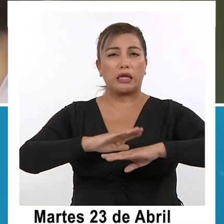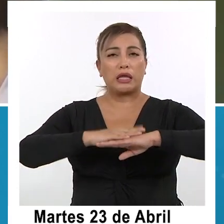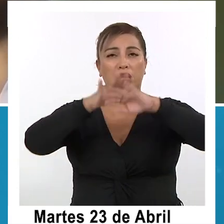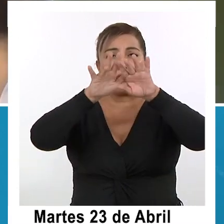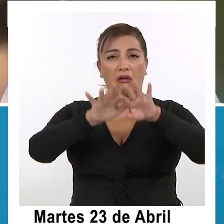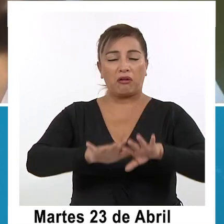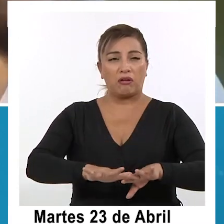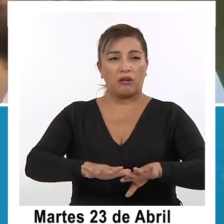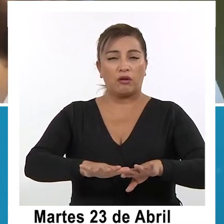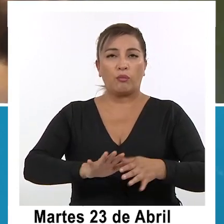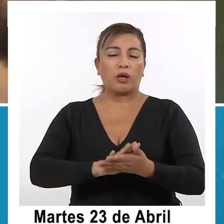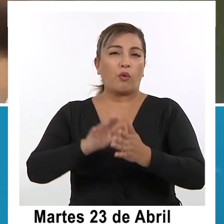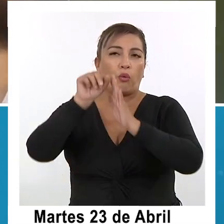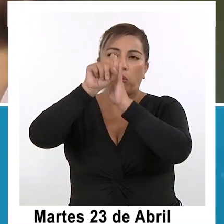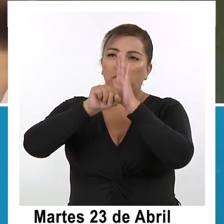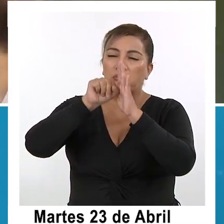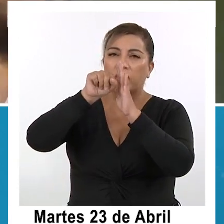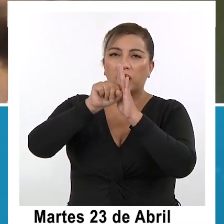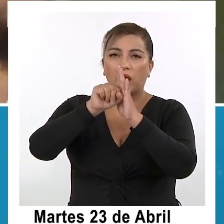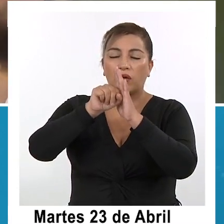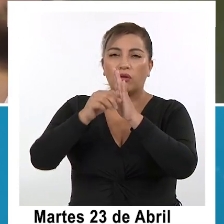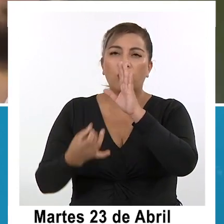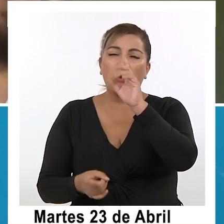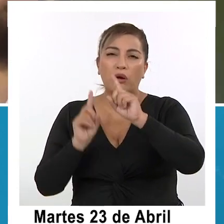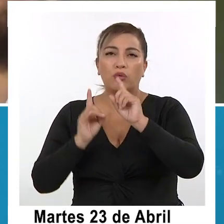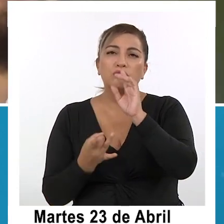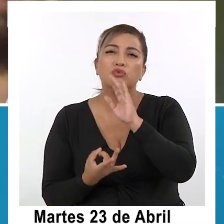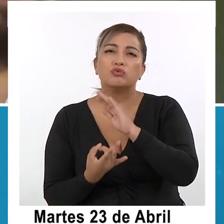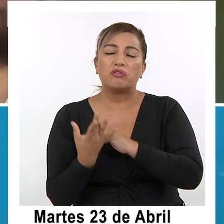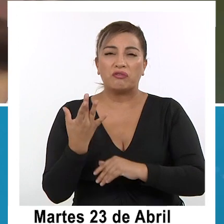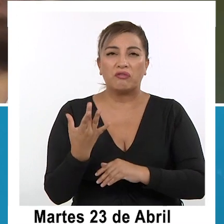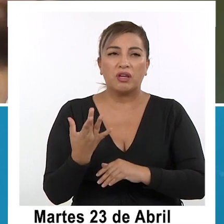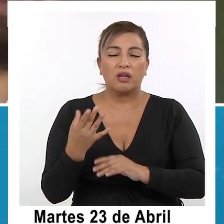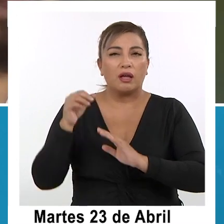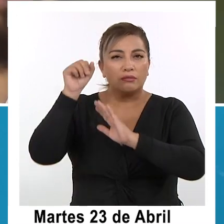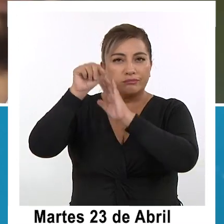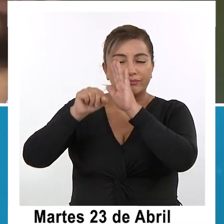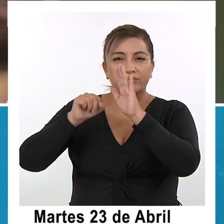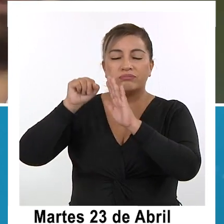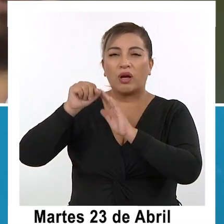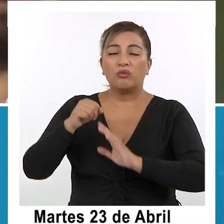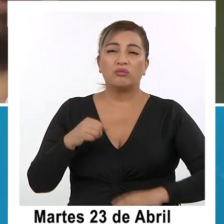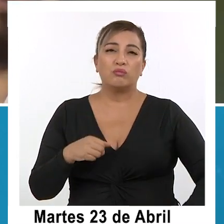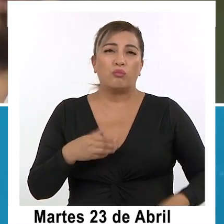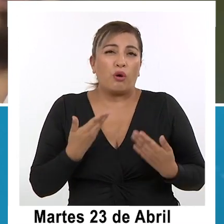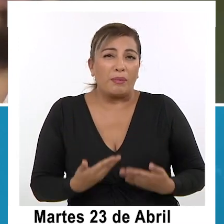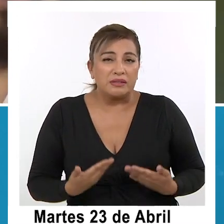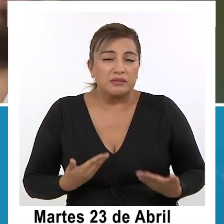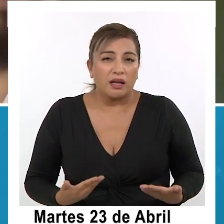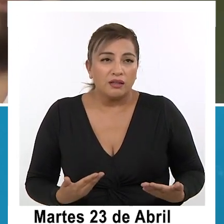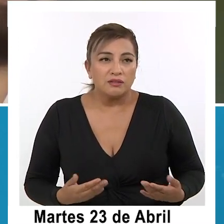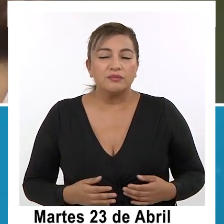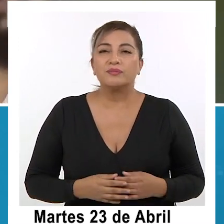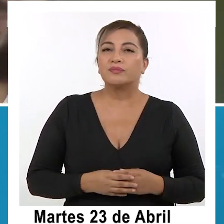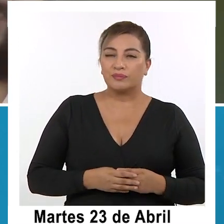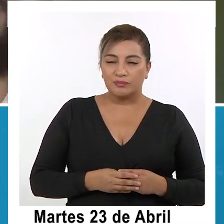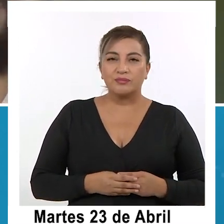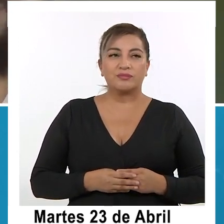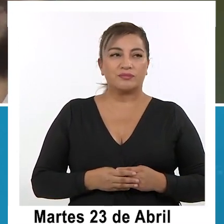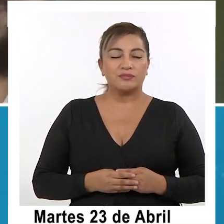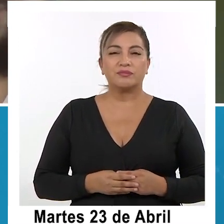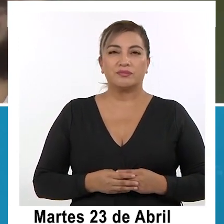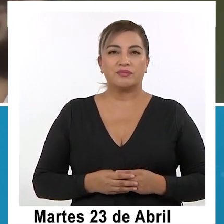algo que tenga que ver con videos con subir eh audios muy pesados videos muy pesados totalmente totalmente las